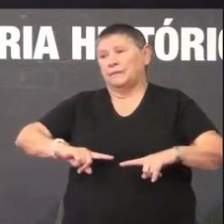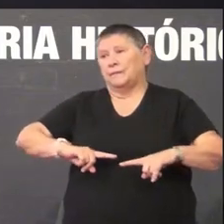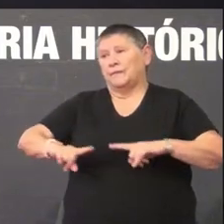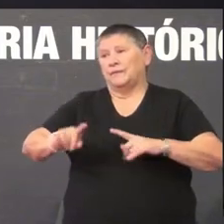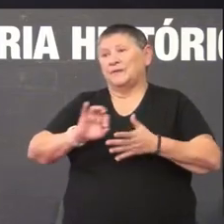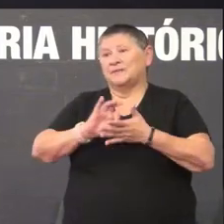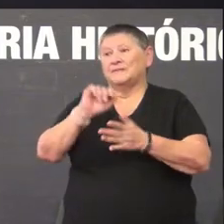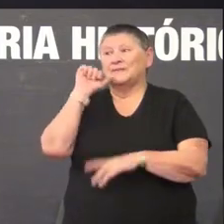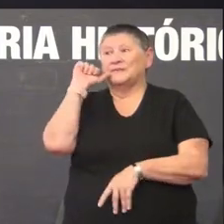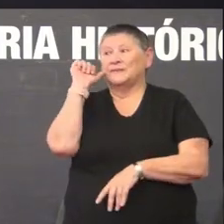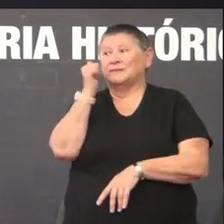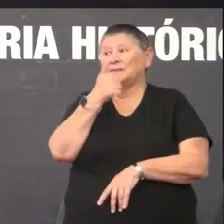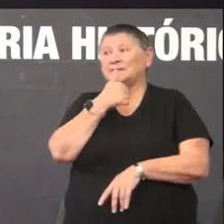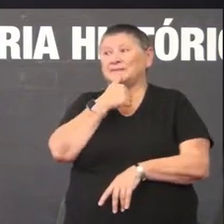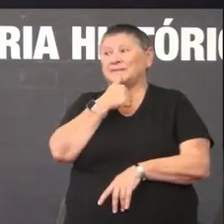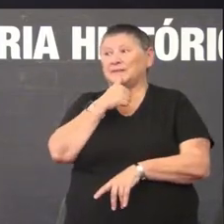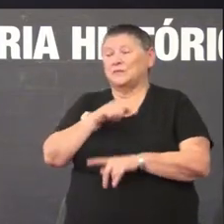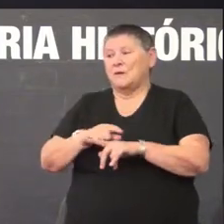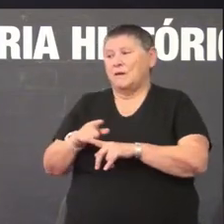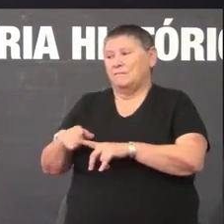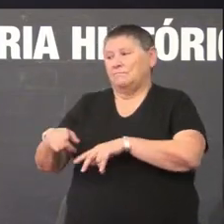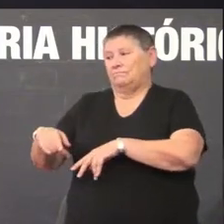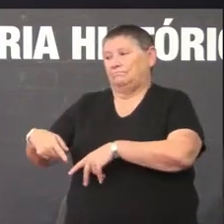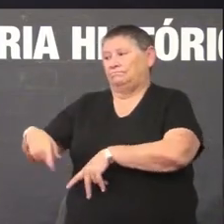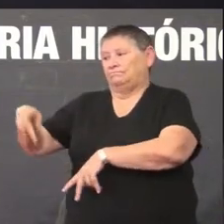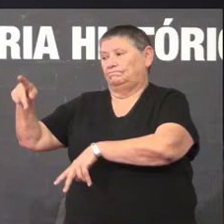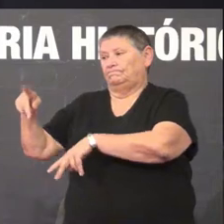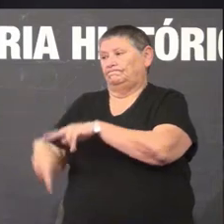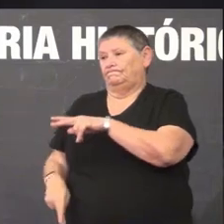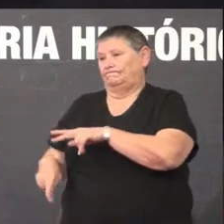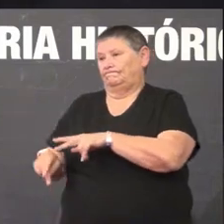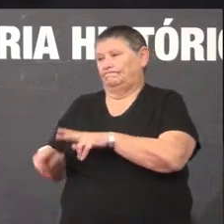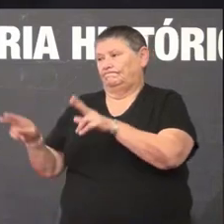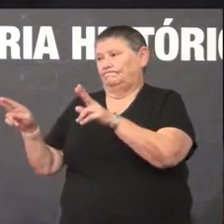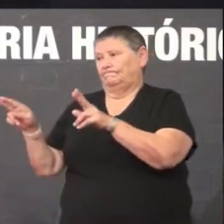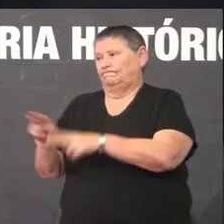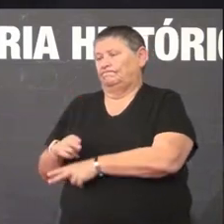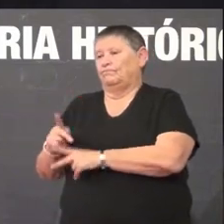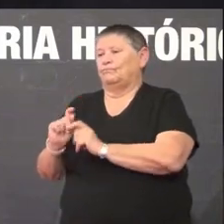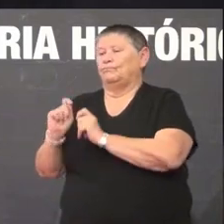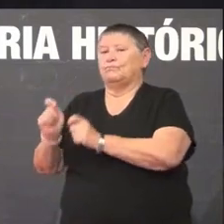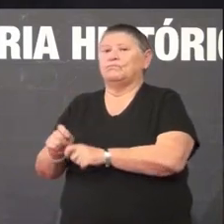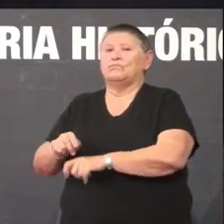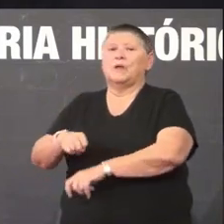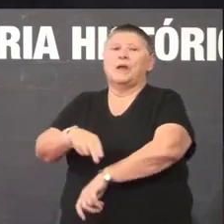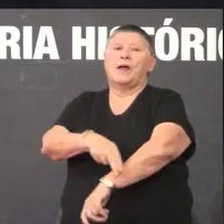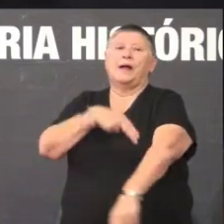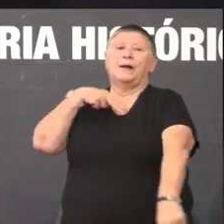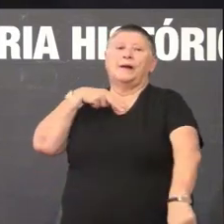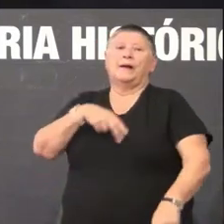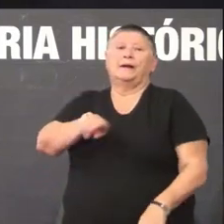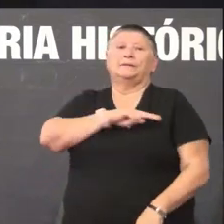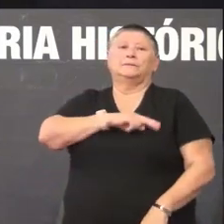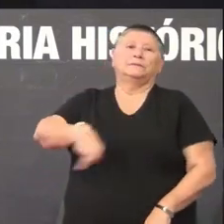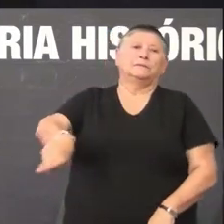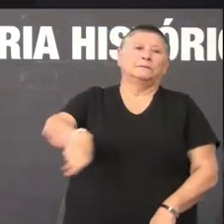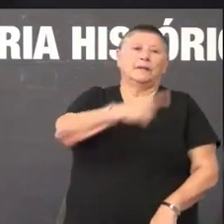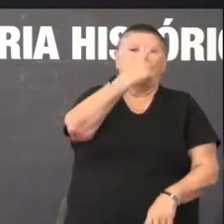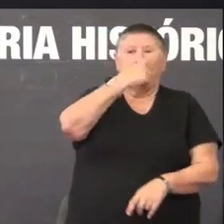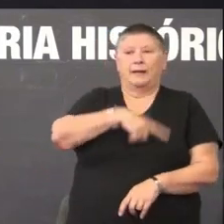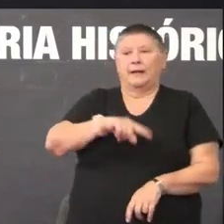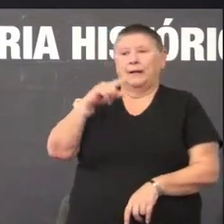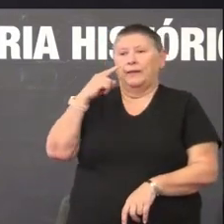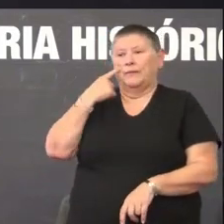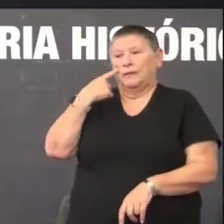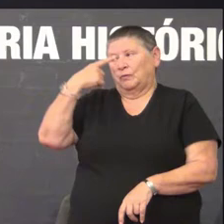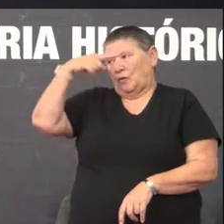servicio secreto. Bueno, le cesan de aquella forma, ¿no? Te nombramos general y te mandamos a Melilla o a Ceuta, donde lo